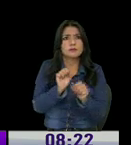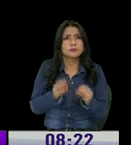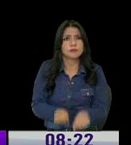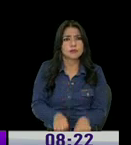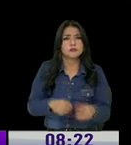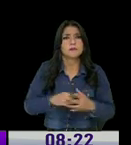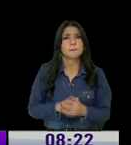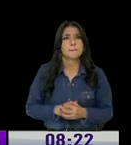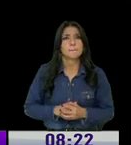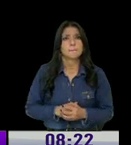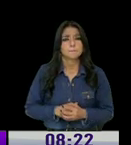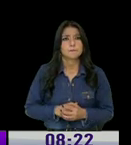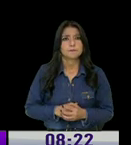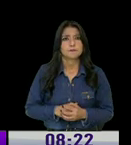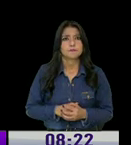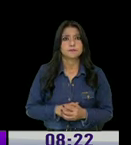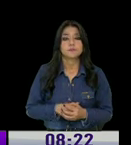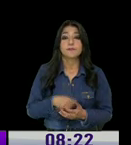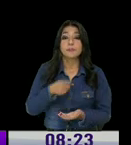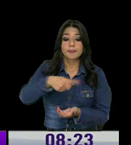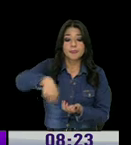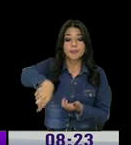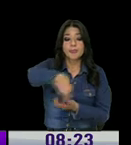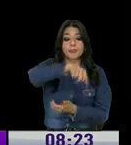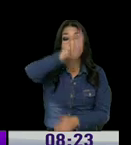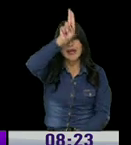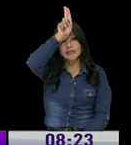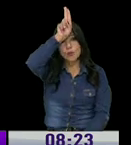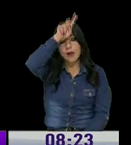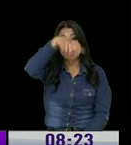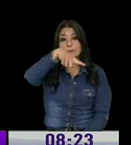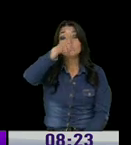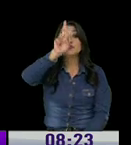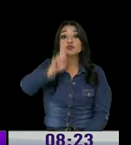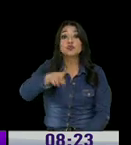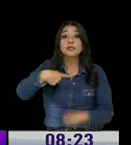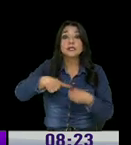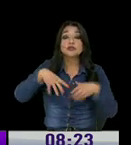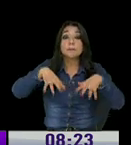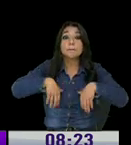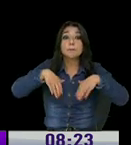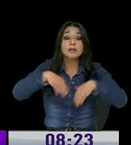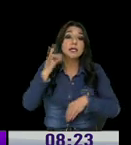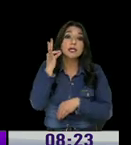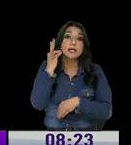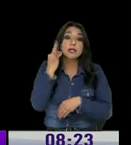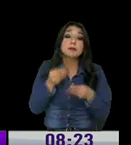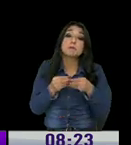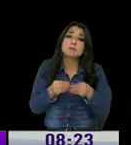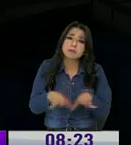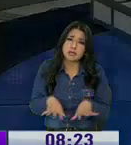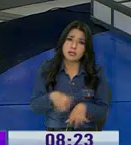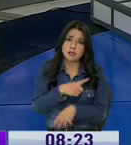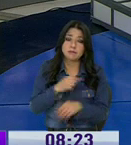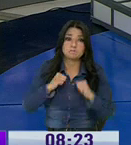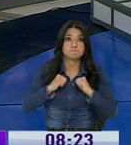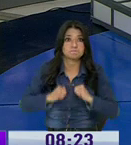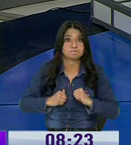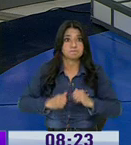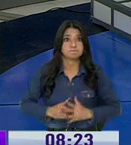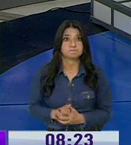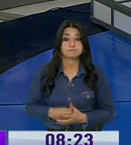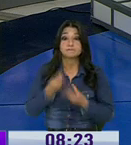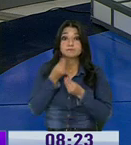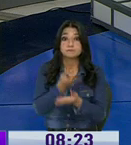Les repetimos, fue encontrada en el redondel de la Atahualpa, al sur de Quito. Es una perrita, pobrecita, debe estar también muy triste. Esa es